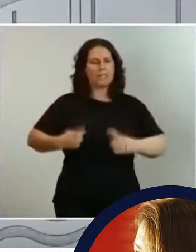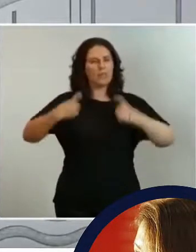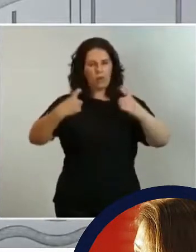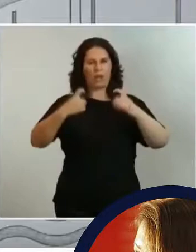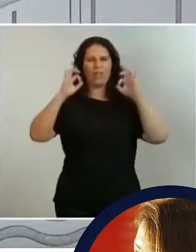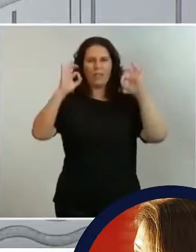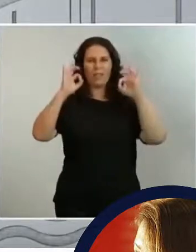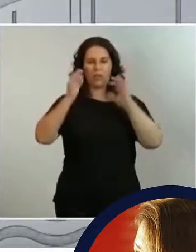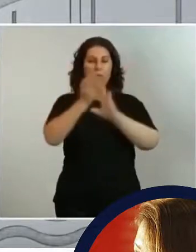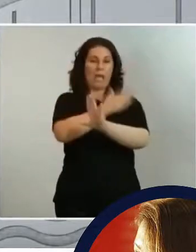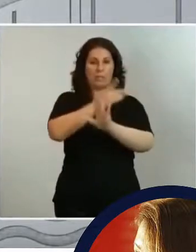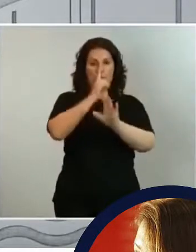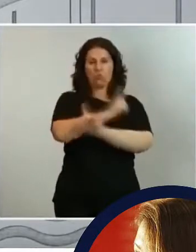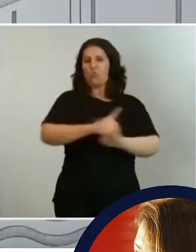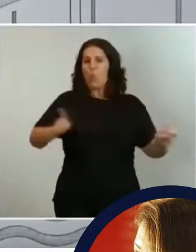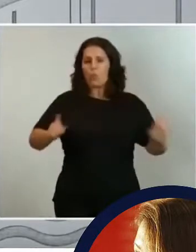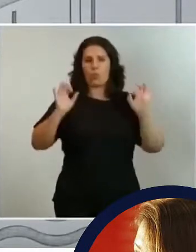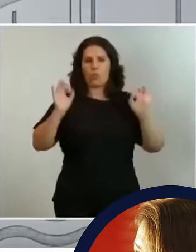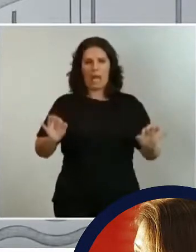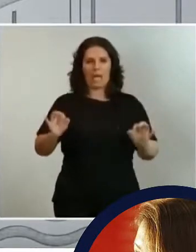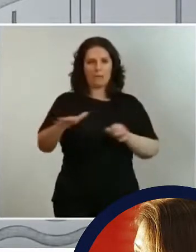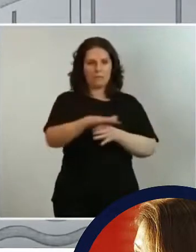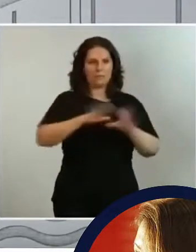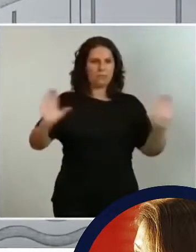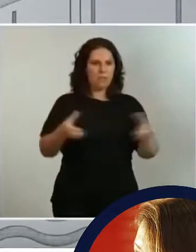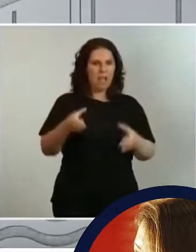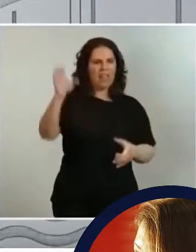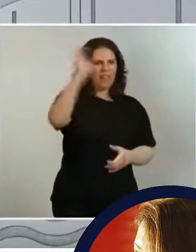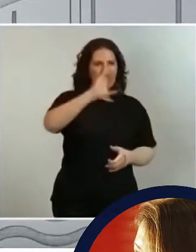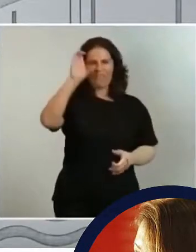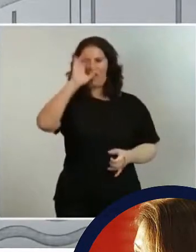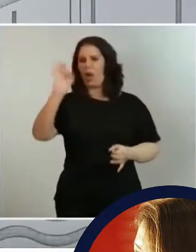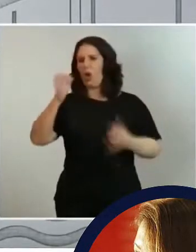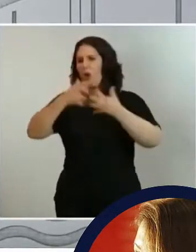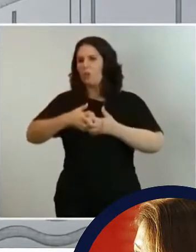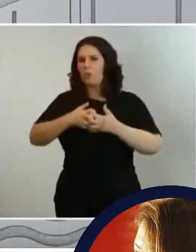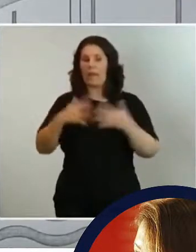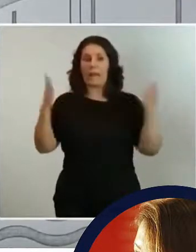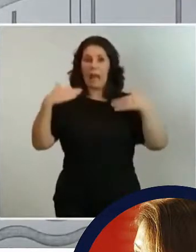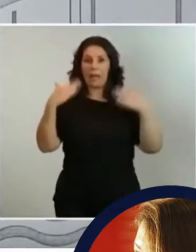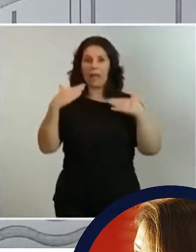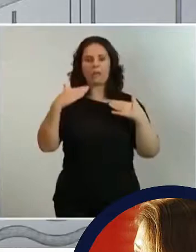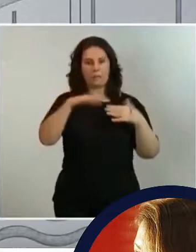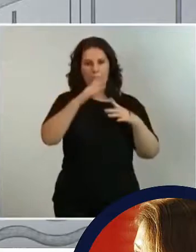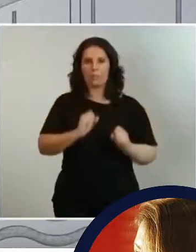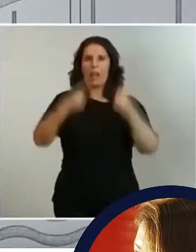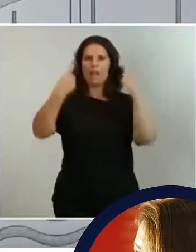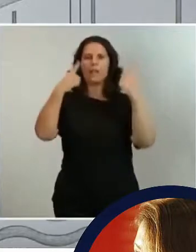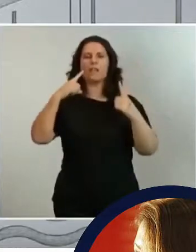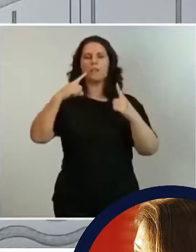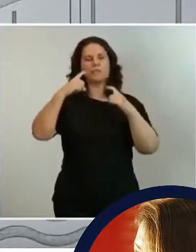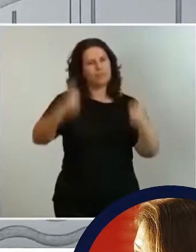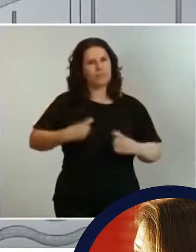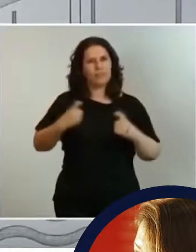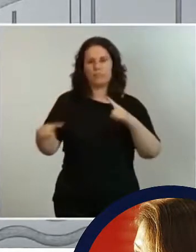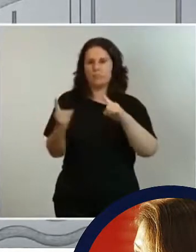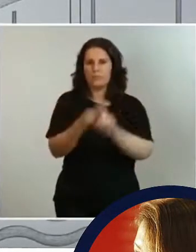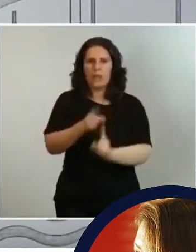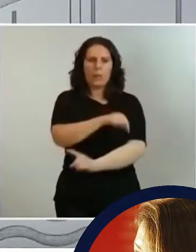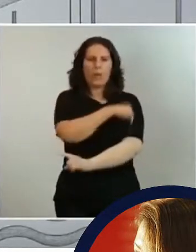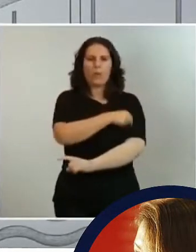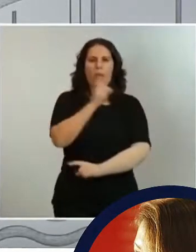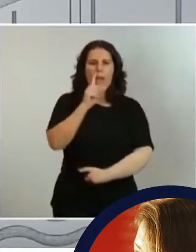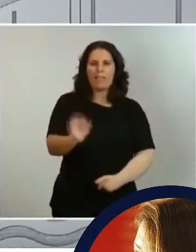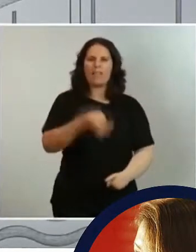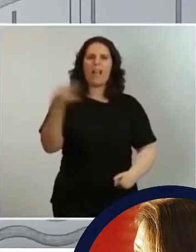pasó por encima, ¿no? No pensaban que la dimensión iba a ser tan grande y los efectos